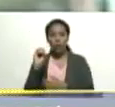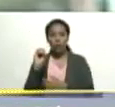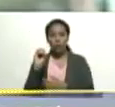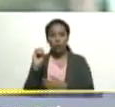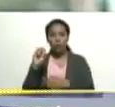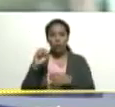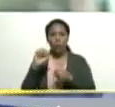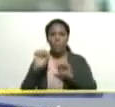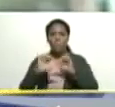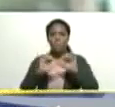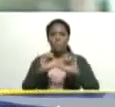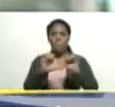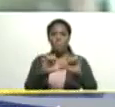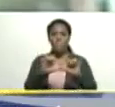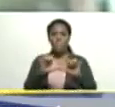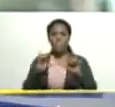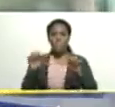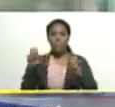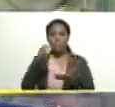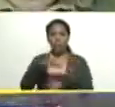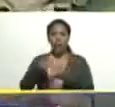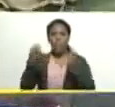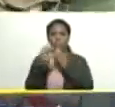Paraíso, portuguesa.